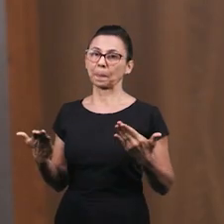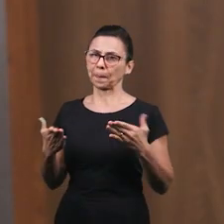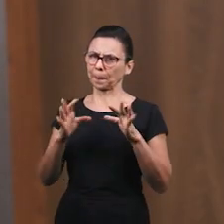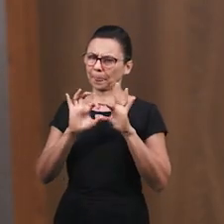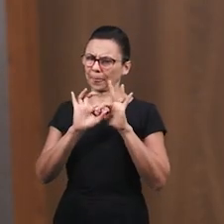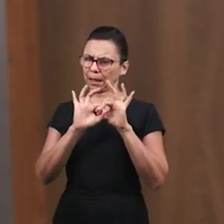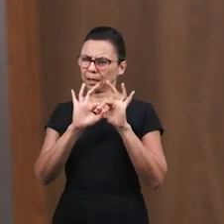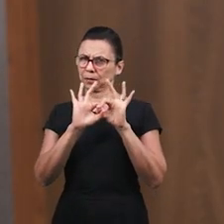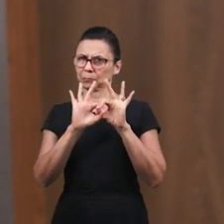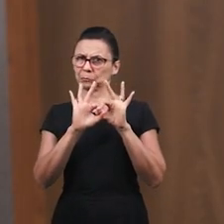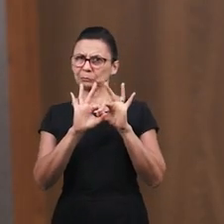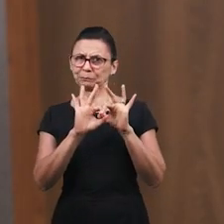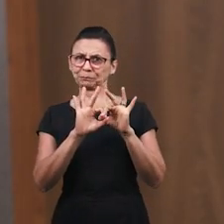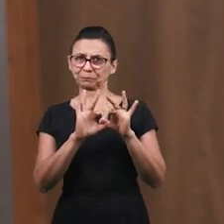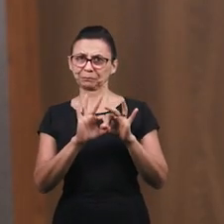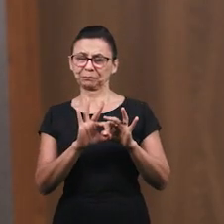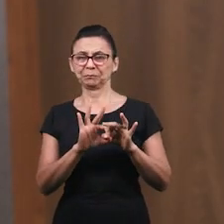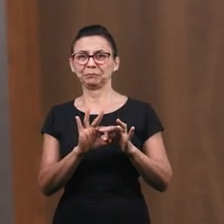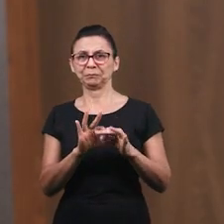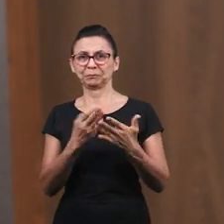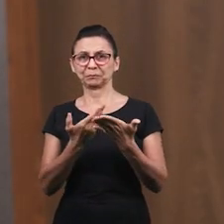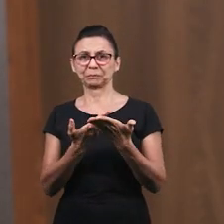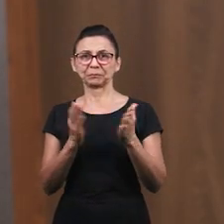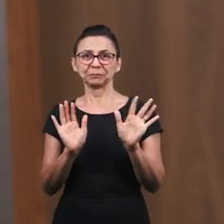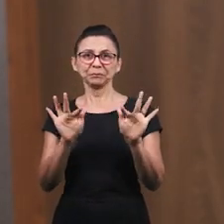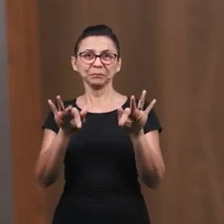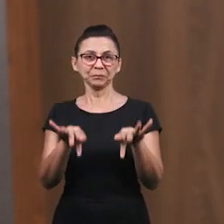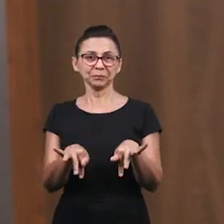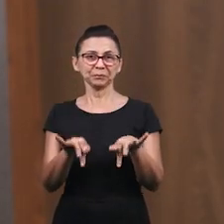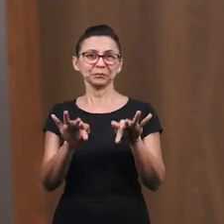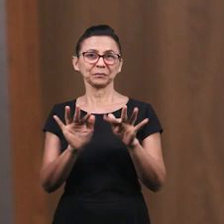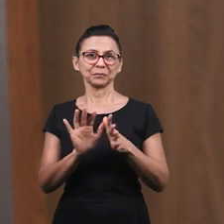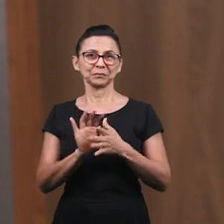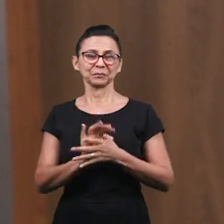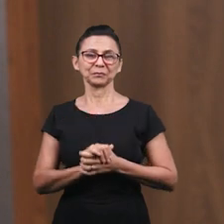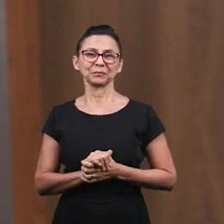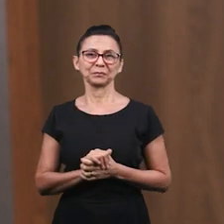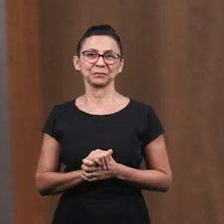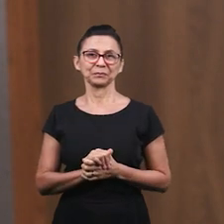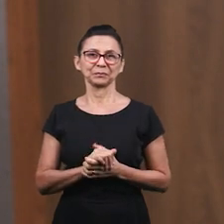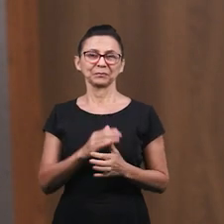Vamos ahora a cerrar nuestros ojos para terminar nuestra clase